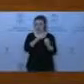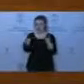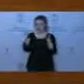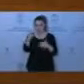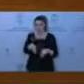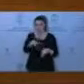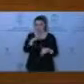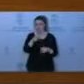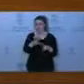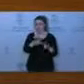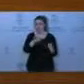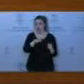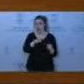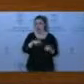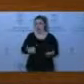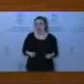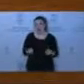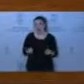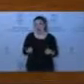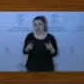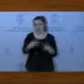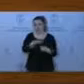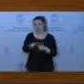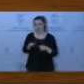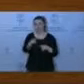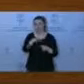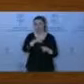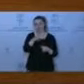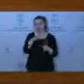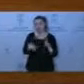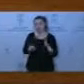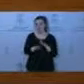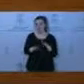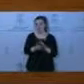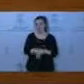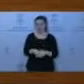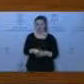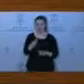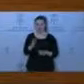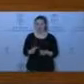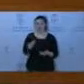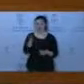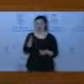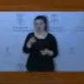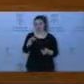para cubrir el despilfarro de gastos y seguimos endeudándonos. Además, siguen